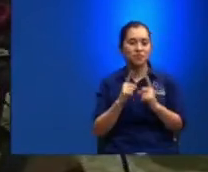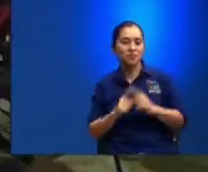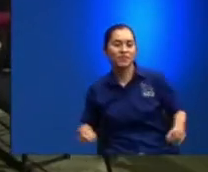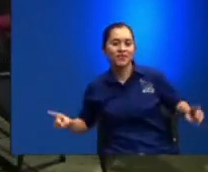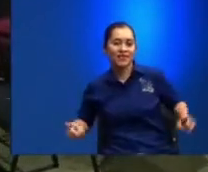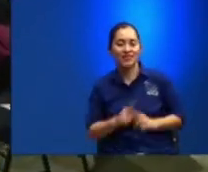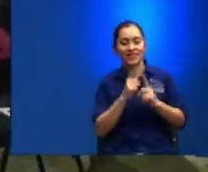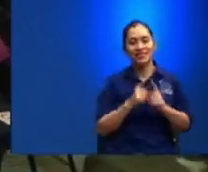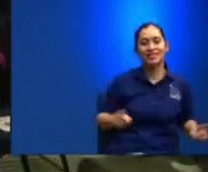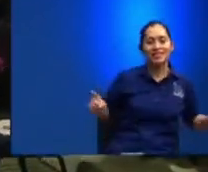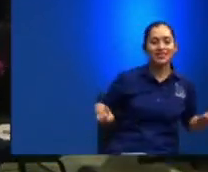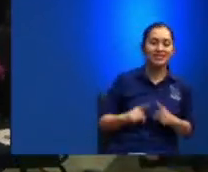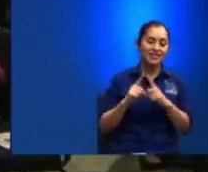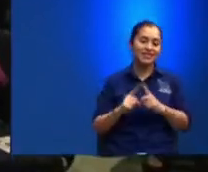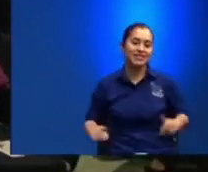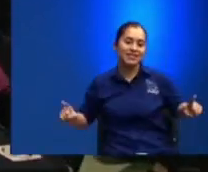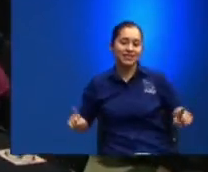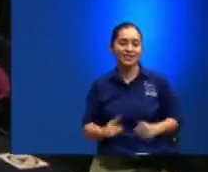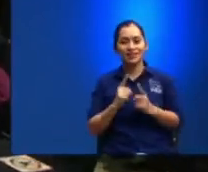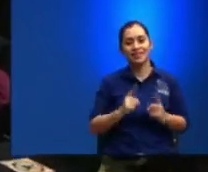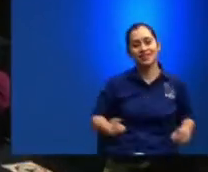gracias señor